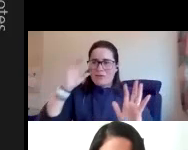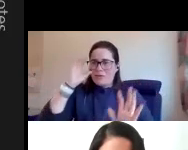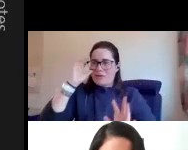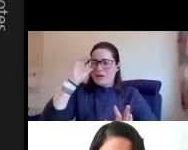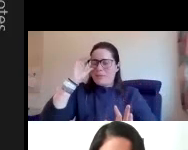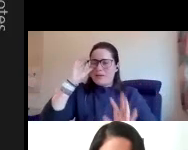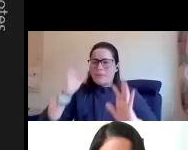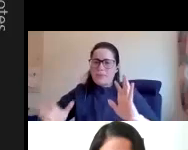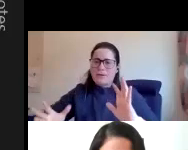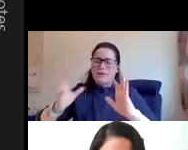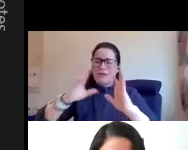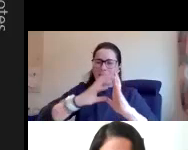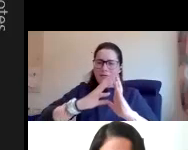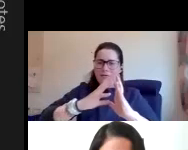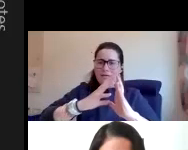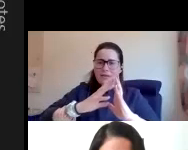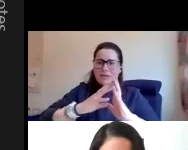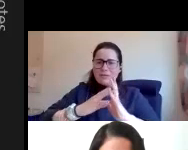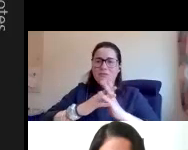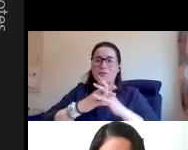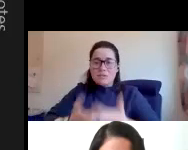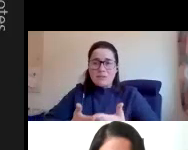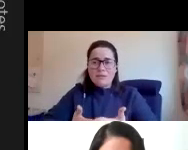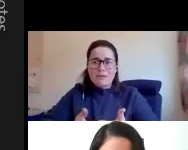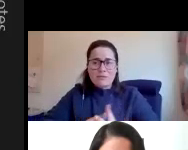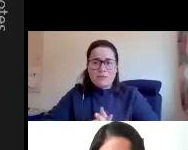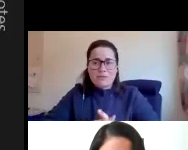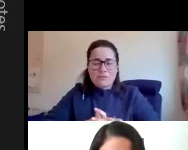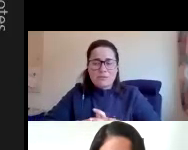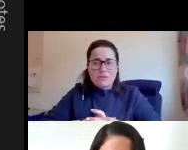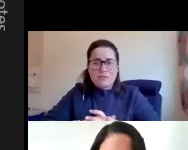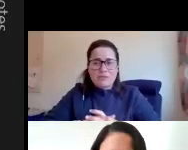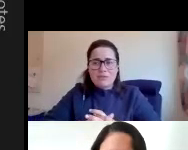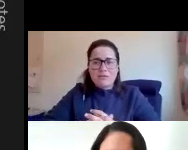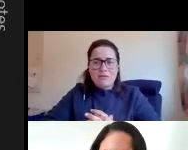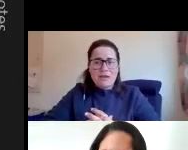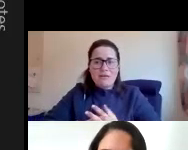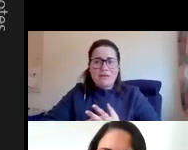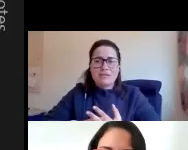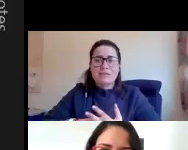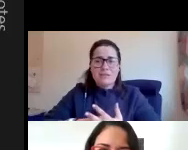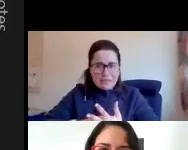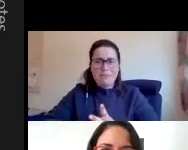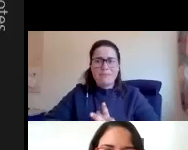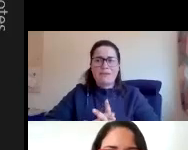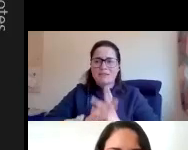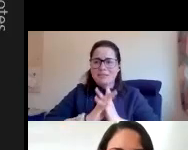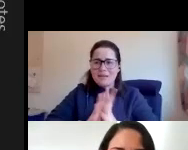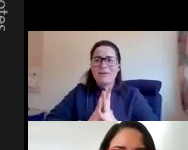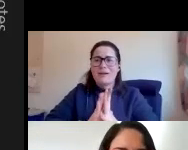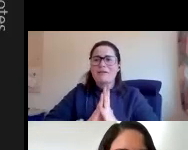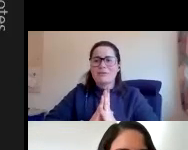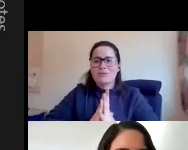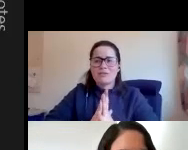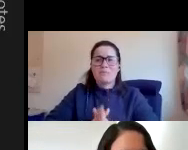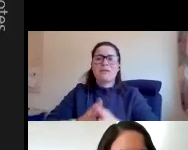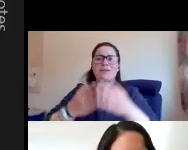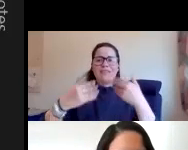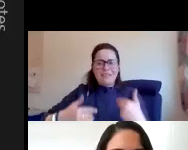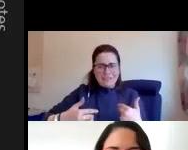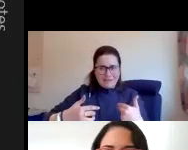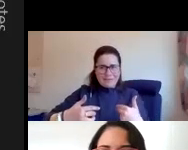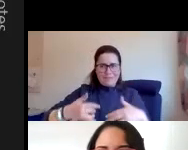mucha tecnología para poder revertirlo. Entonces, cuando estamos hablando de procesos de eutrofización de un lago, es siempre la solución